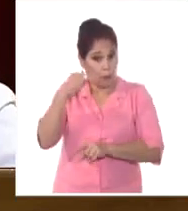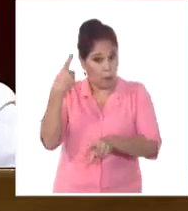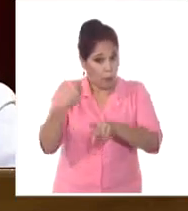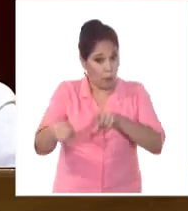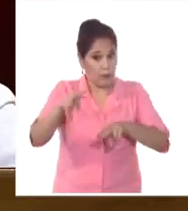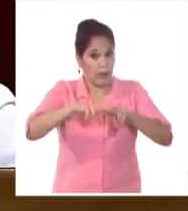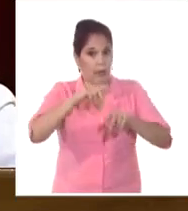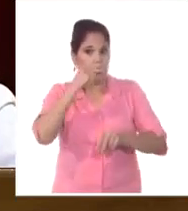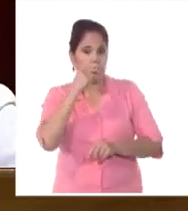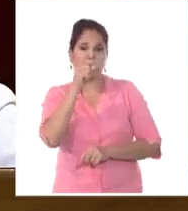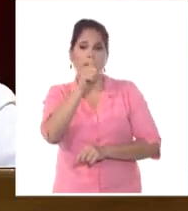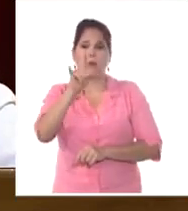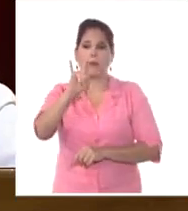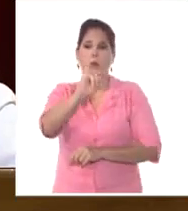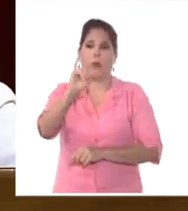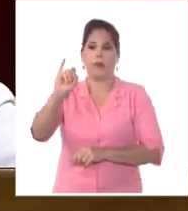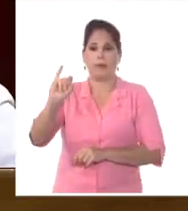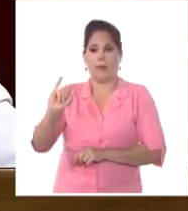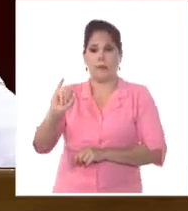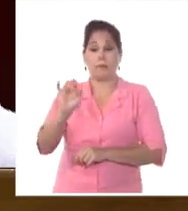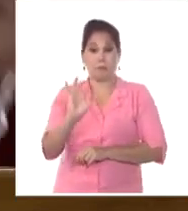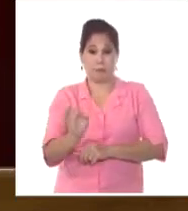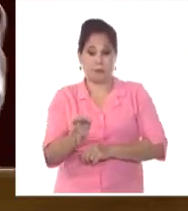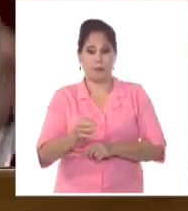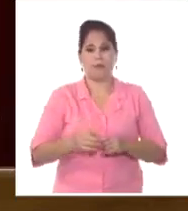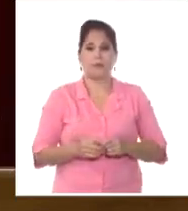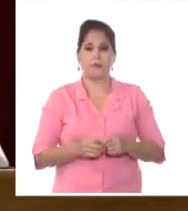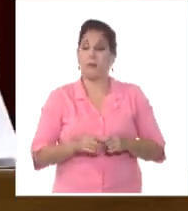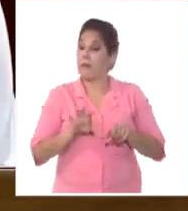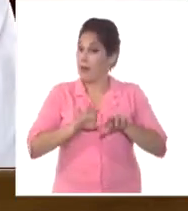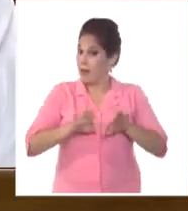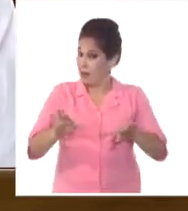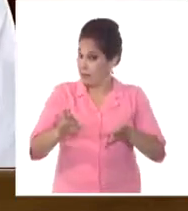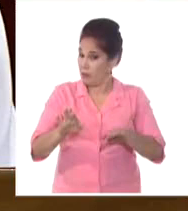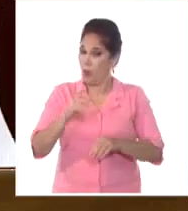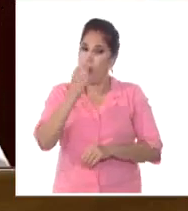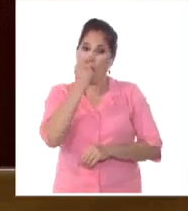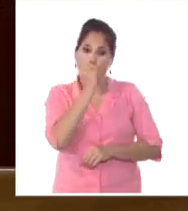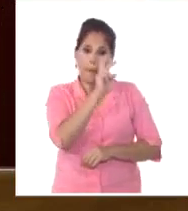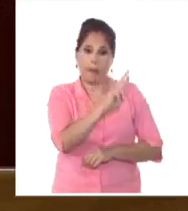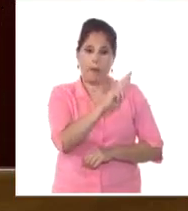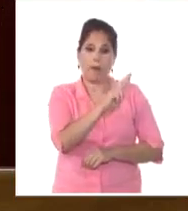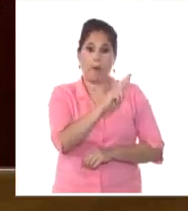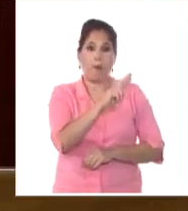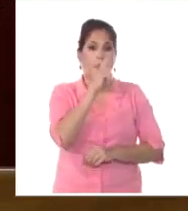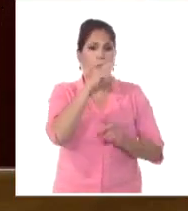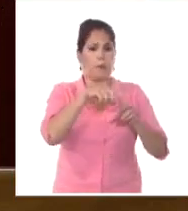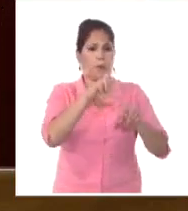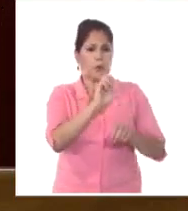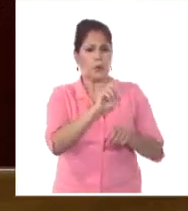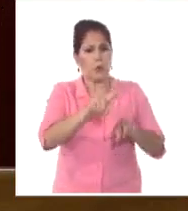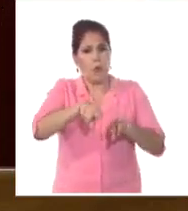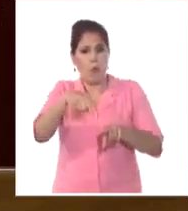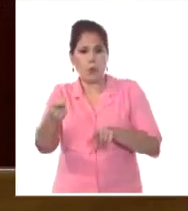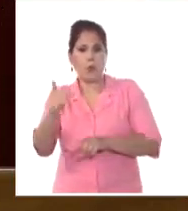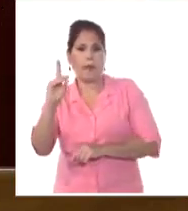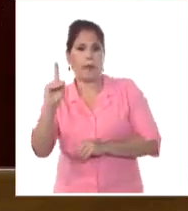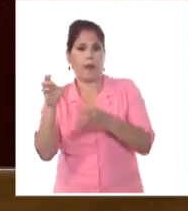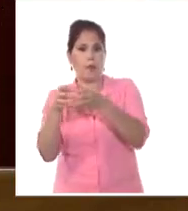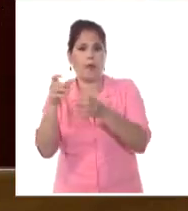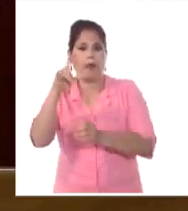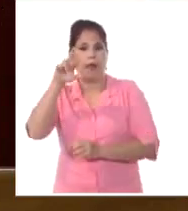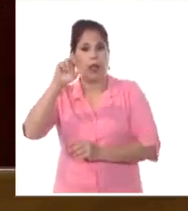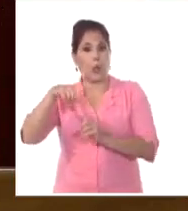Herb Burton en 1996. Fue un republicano primero, George Bush, padre, y un demócrata después, Bill